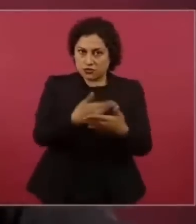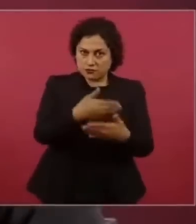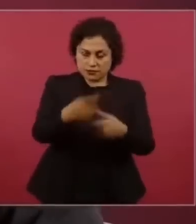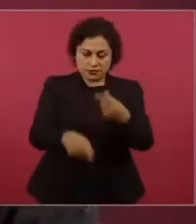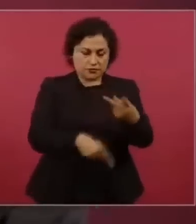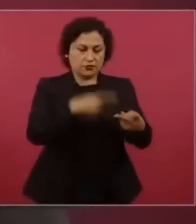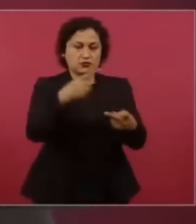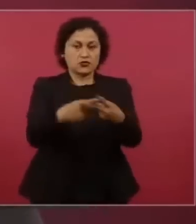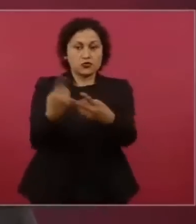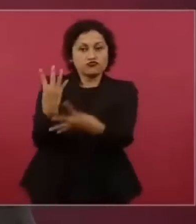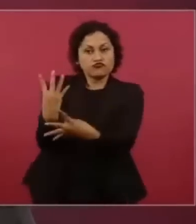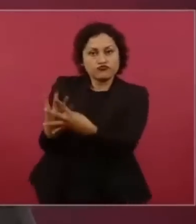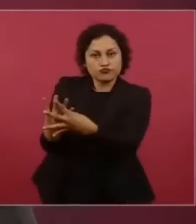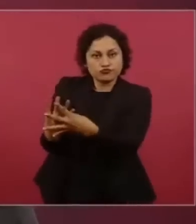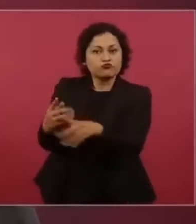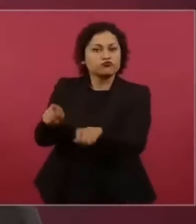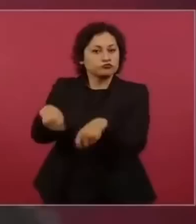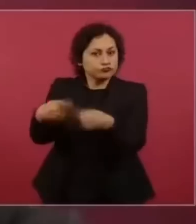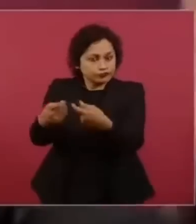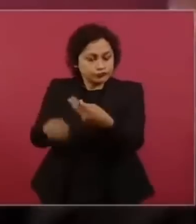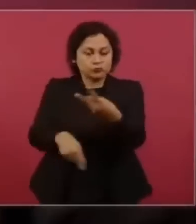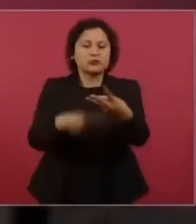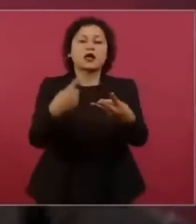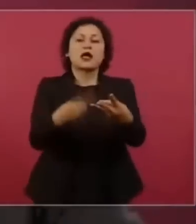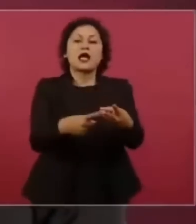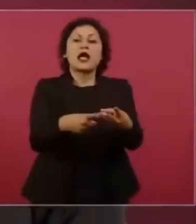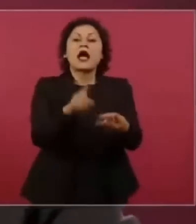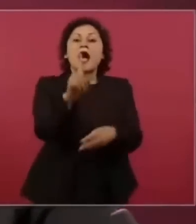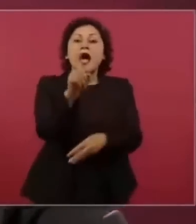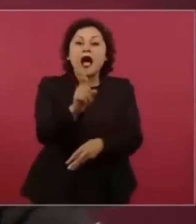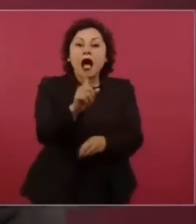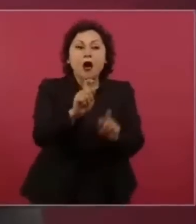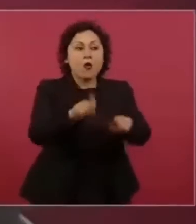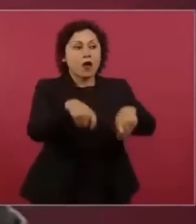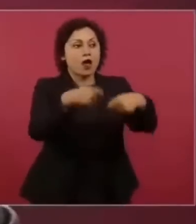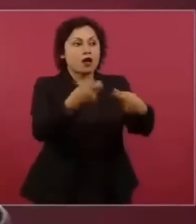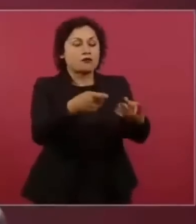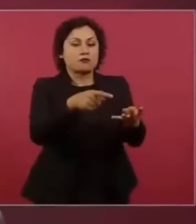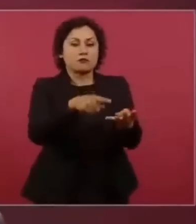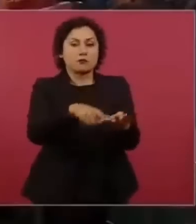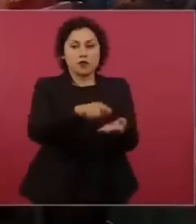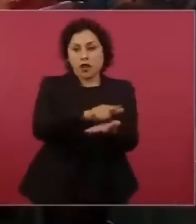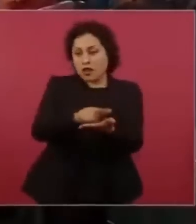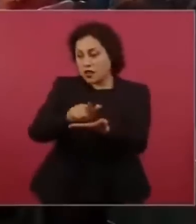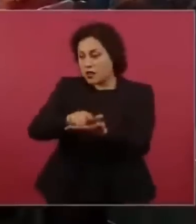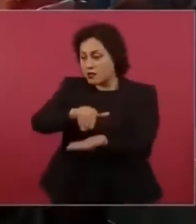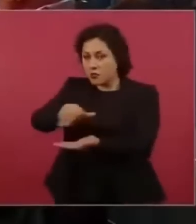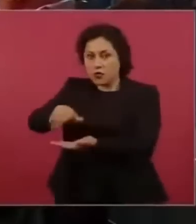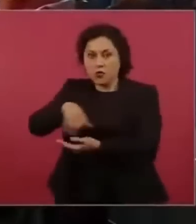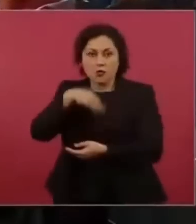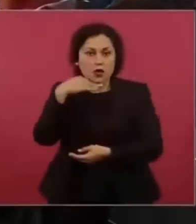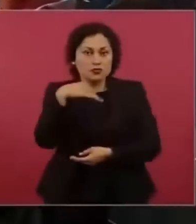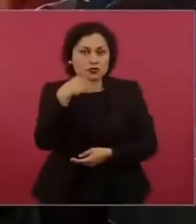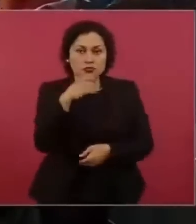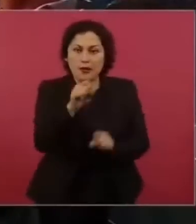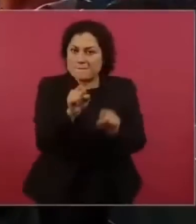el agua, la recolección de basura.